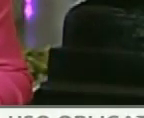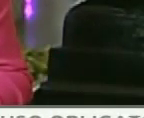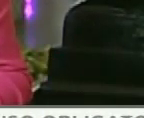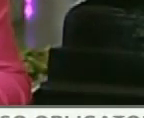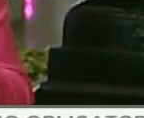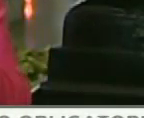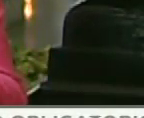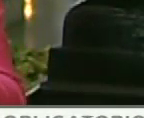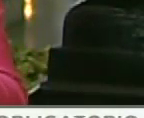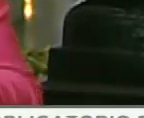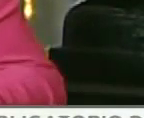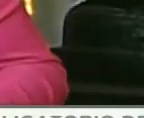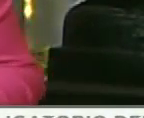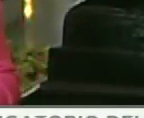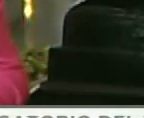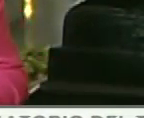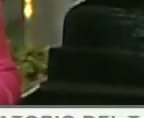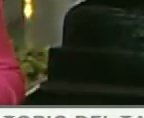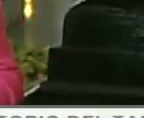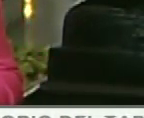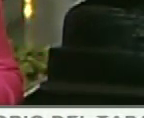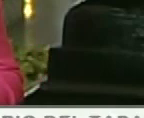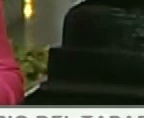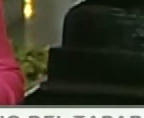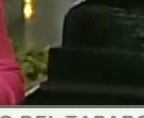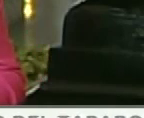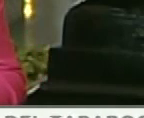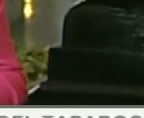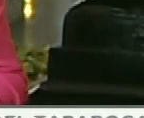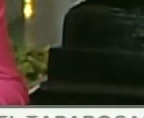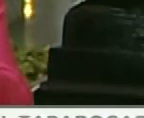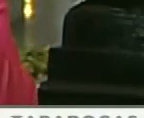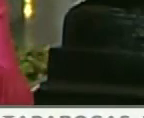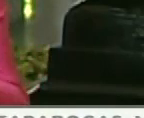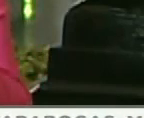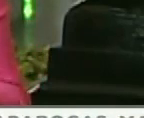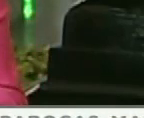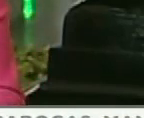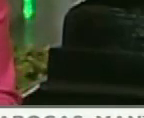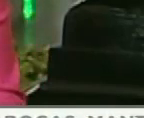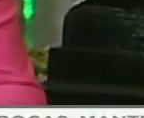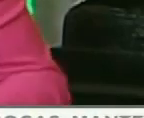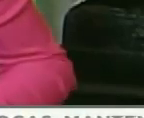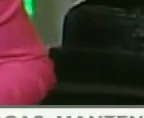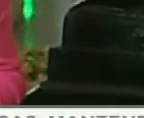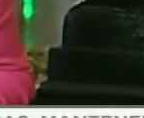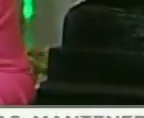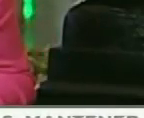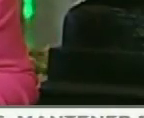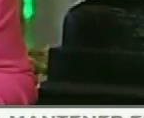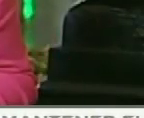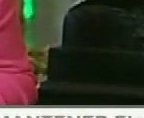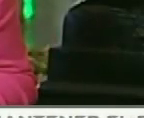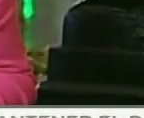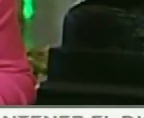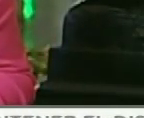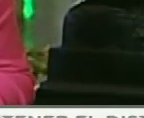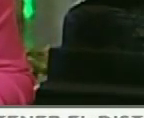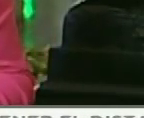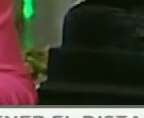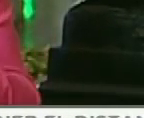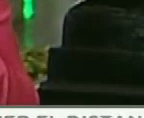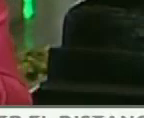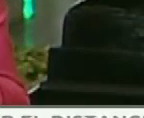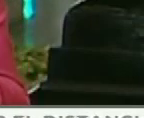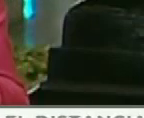personas se han recuperado gracias a la atención del Protocolo Nacional del COVID-19. Más de 10 millones de personas ya han respondido a la encuesta del